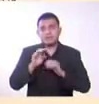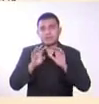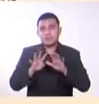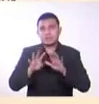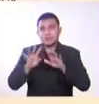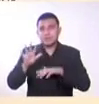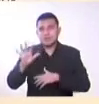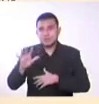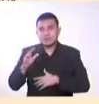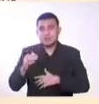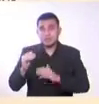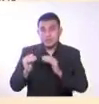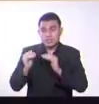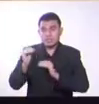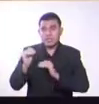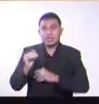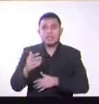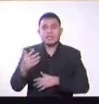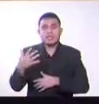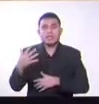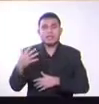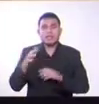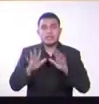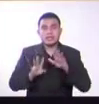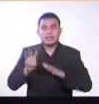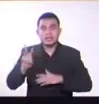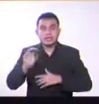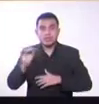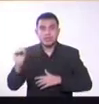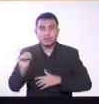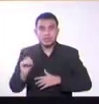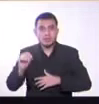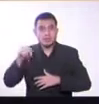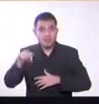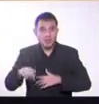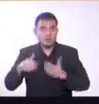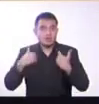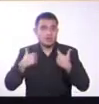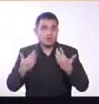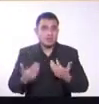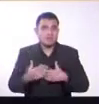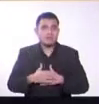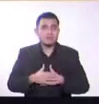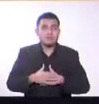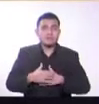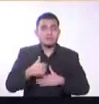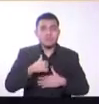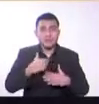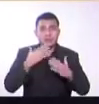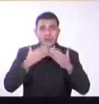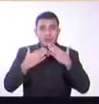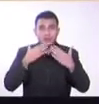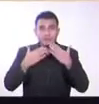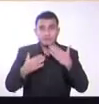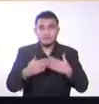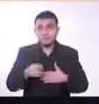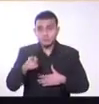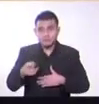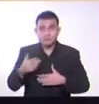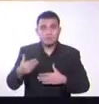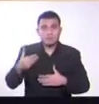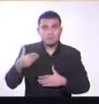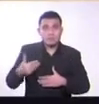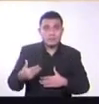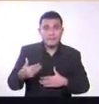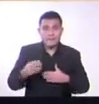al 13%, que es el que actualmente tenemos, ¿verdad? Y para decir también que en 1992 hubo